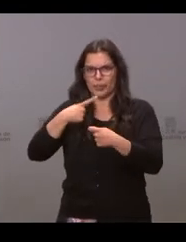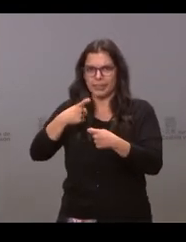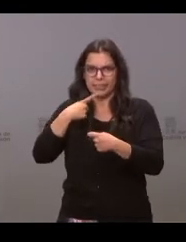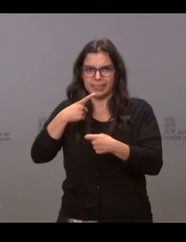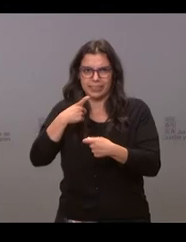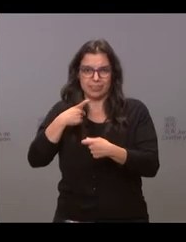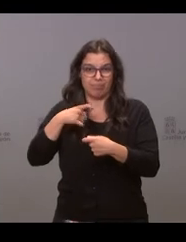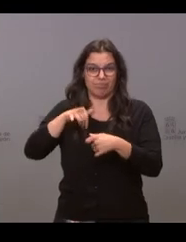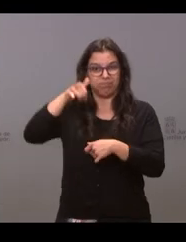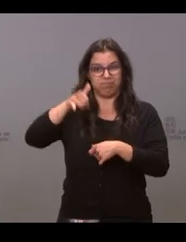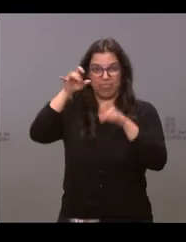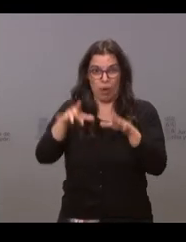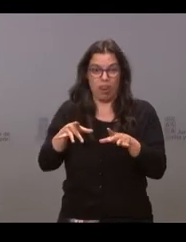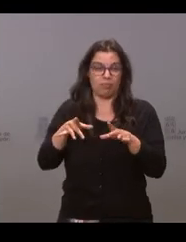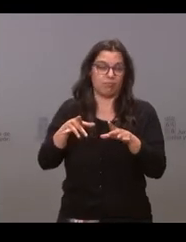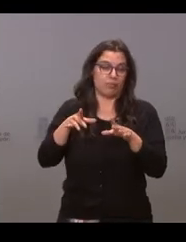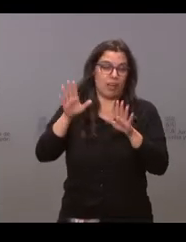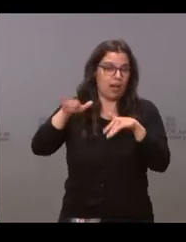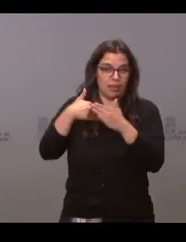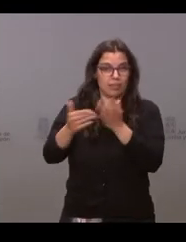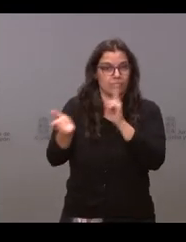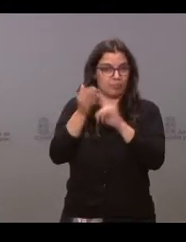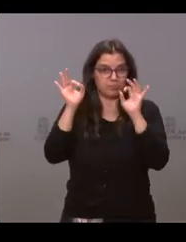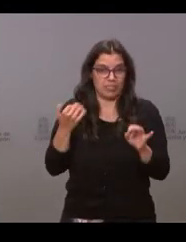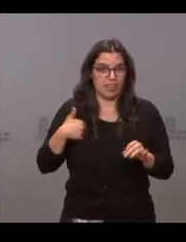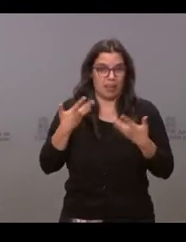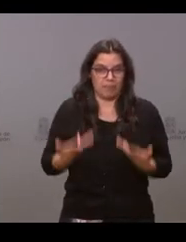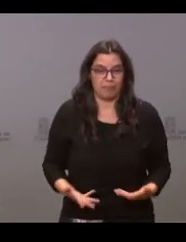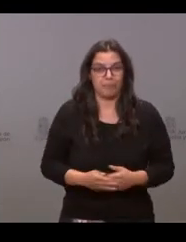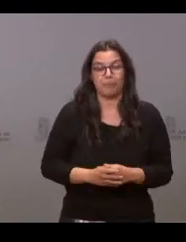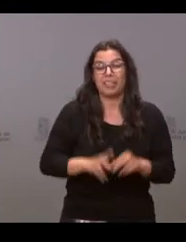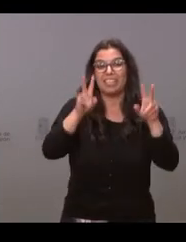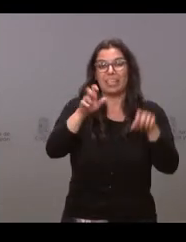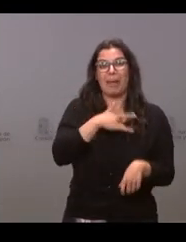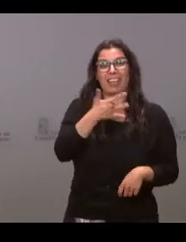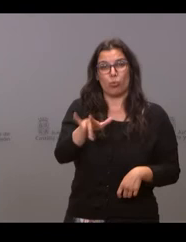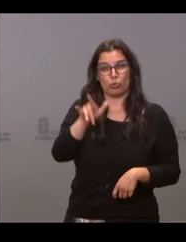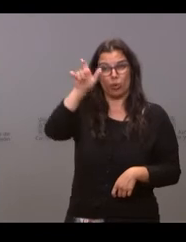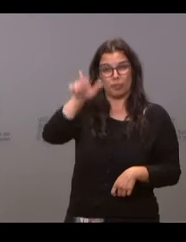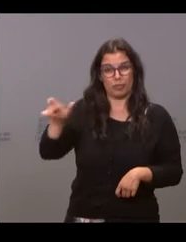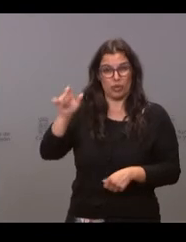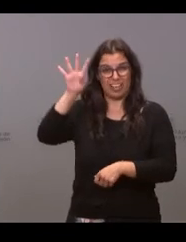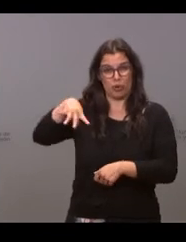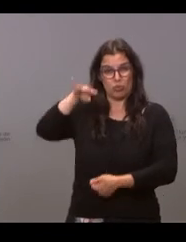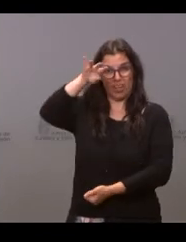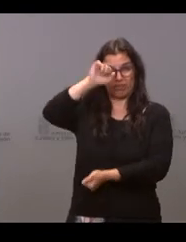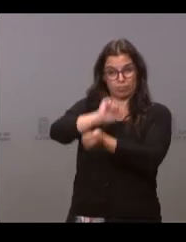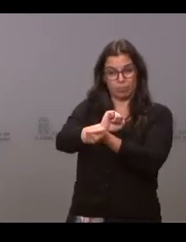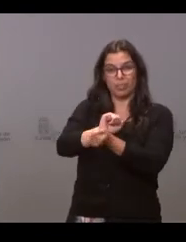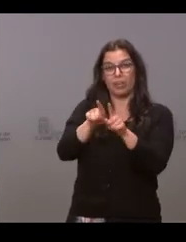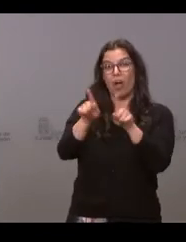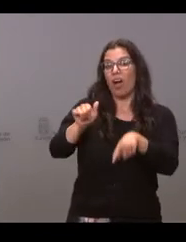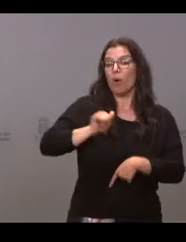respecto de los indultos decir que el oportunismo político no puede ser la puerta a la